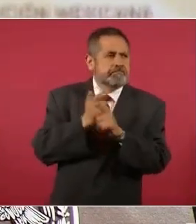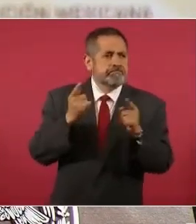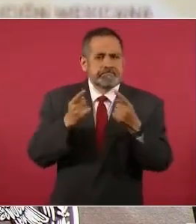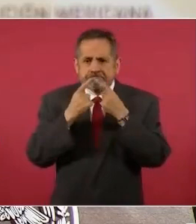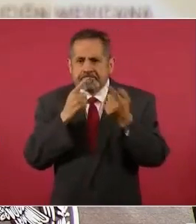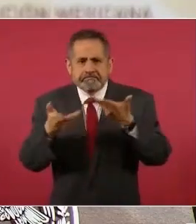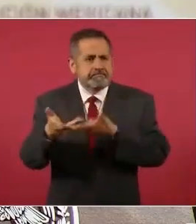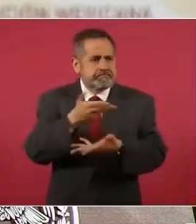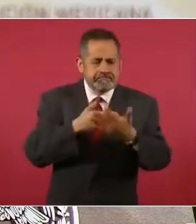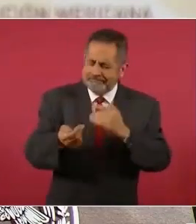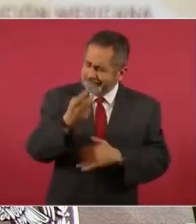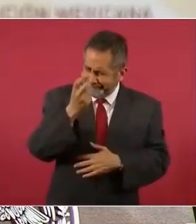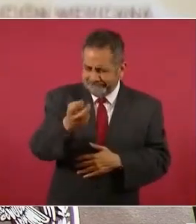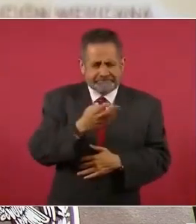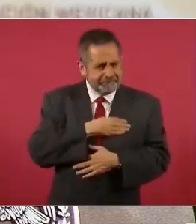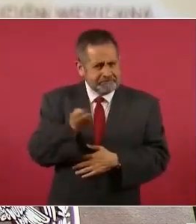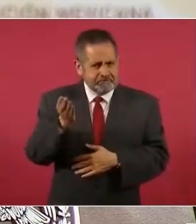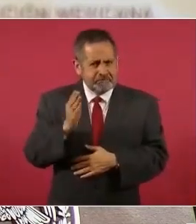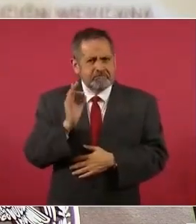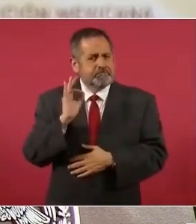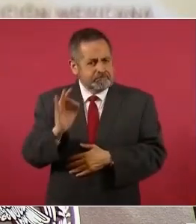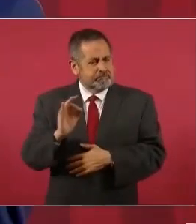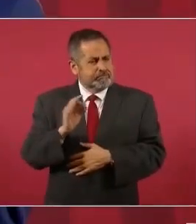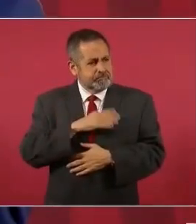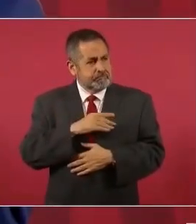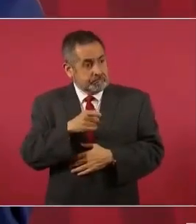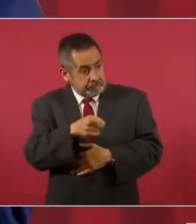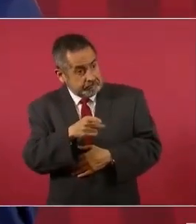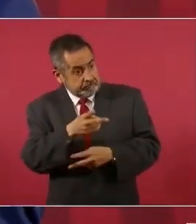Y qué bueno que se está conformando